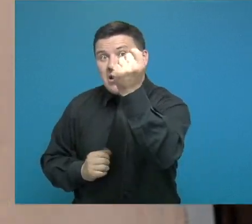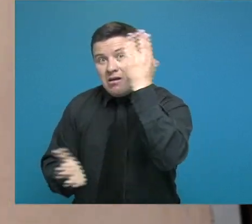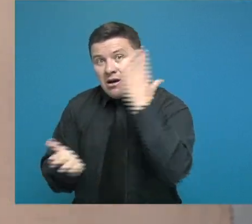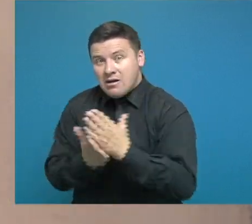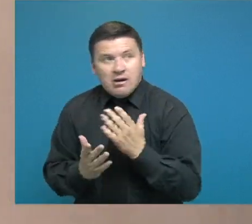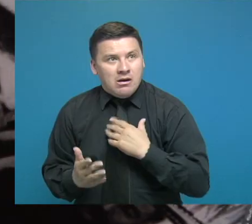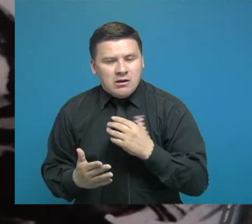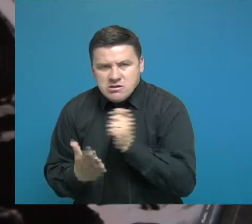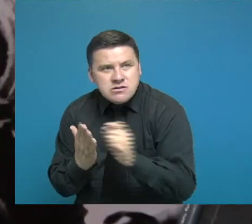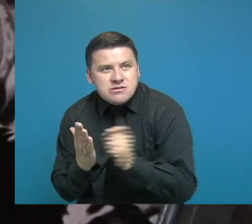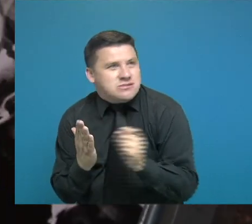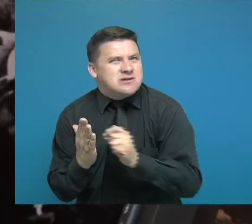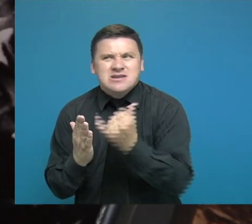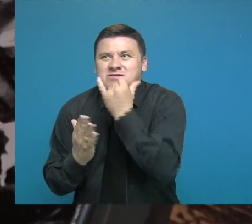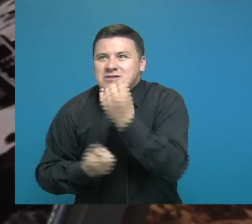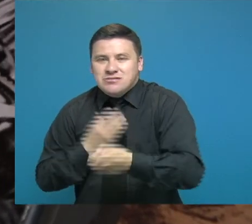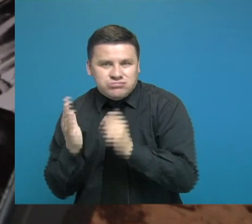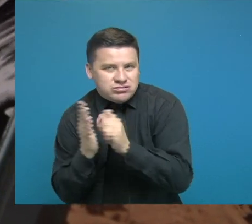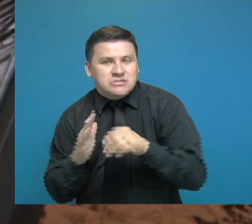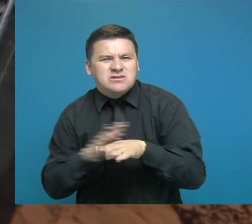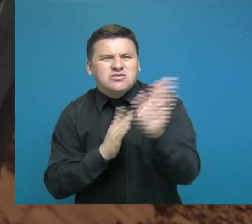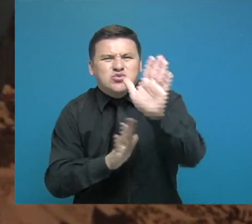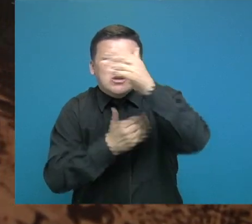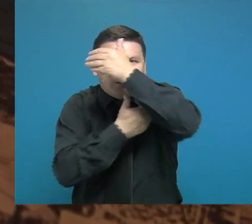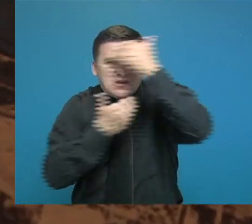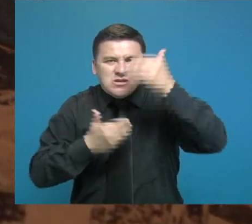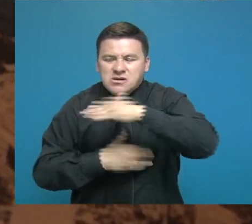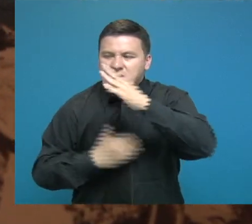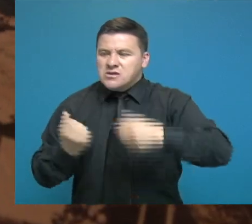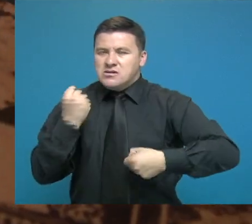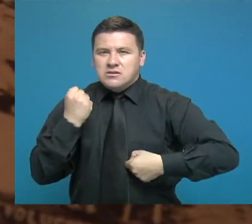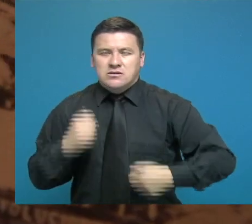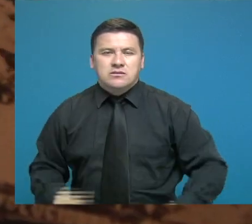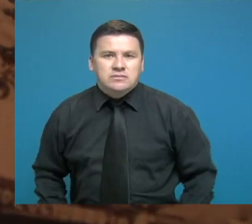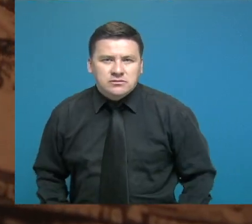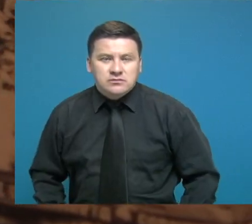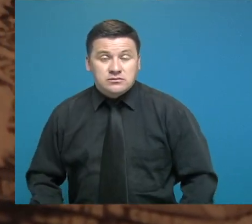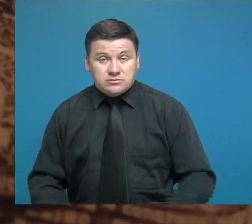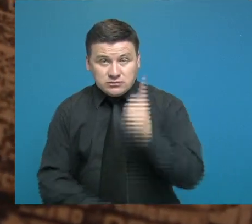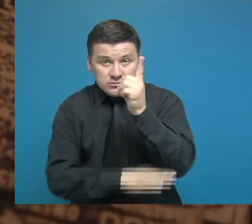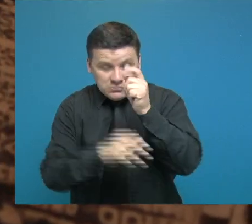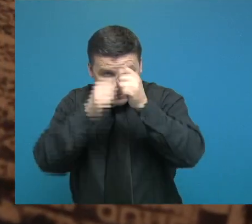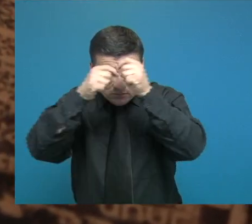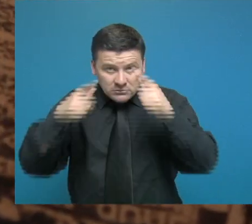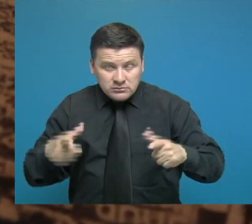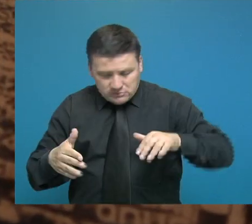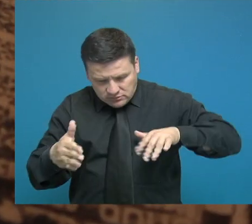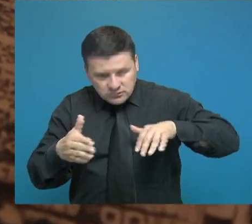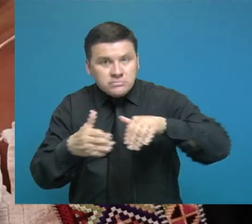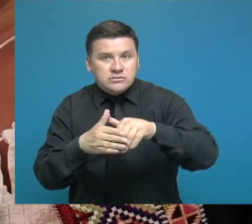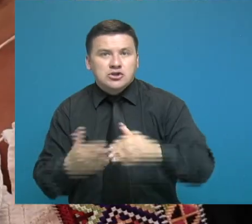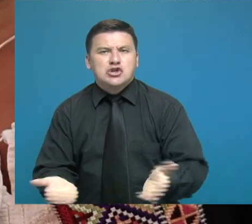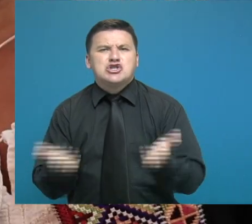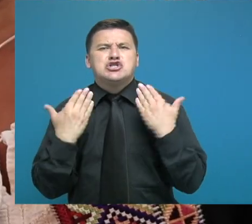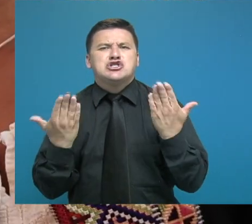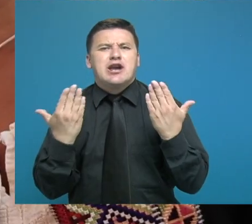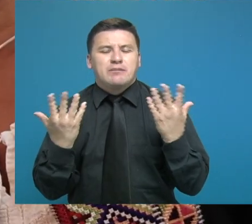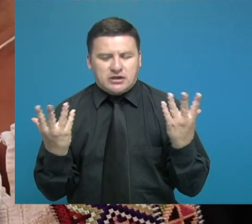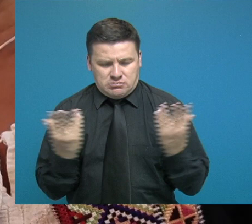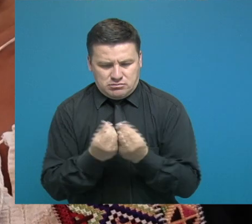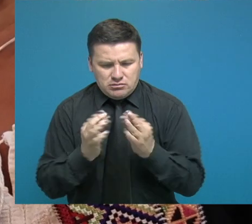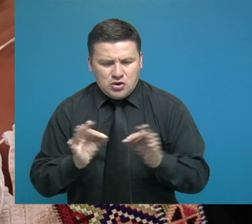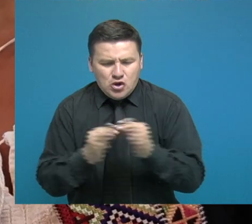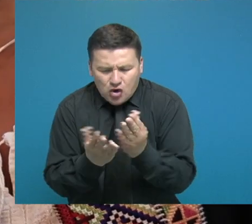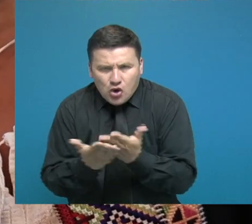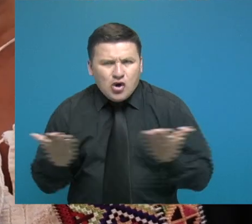era delito. Todo el mote de nosotros era que éramos subversivos. La política pública para archivos va a servir